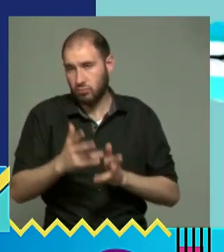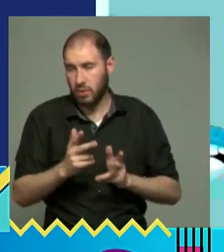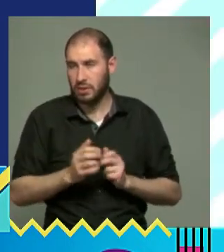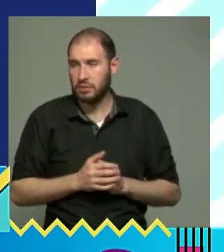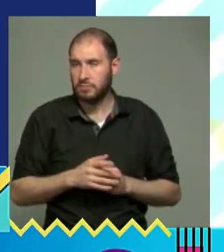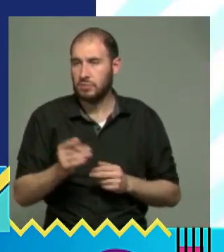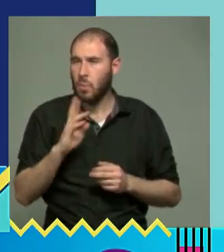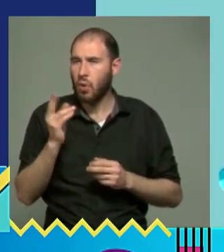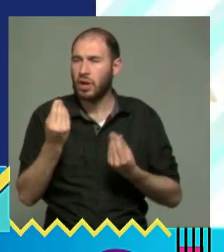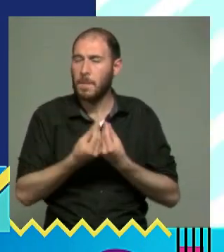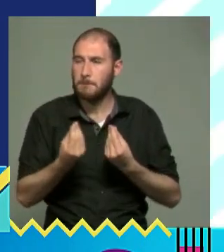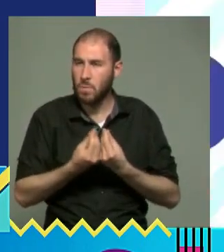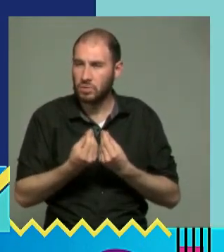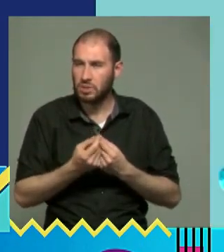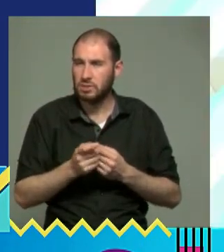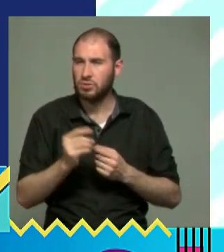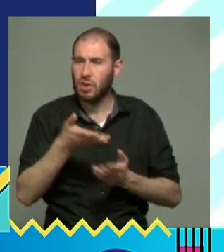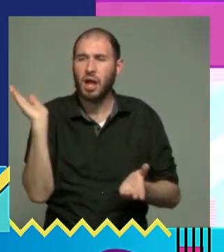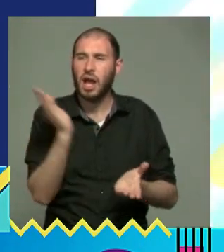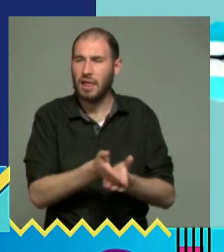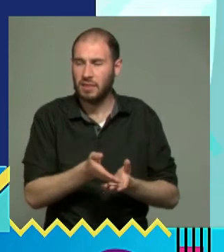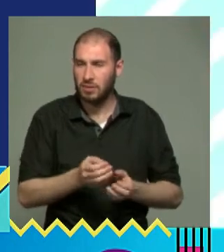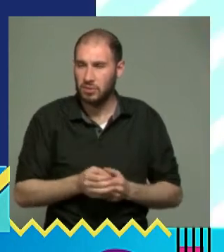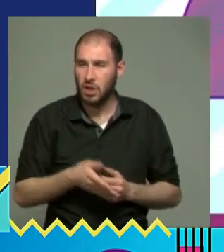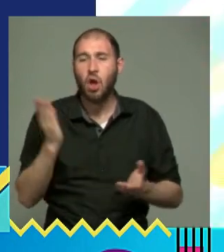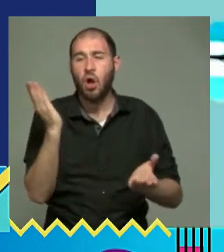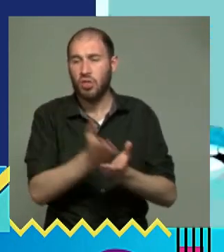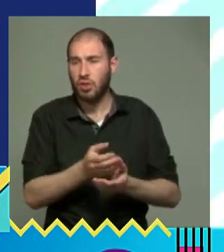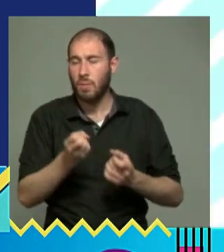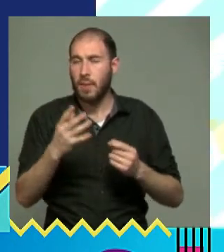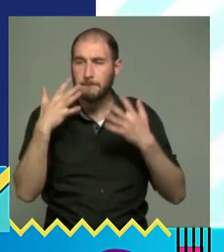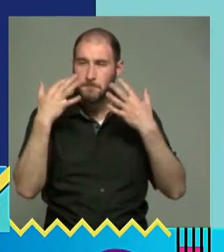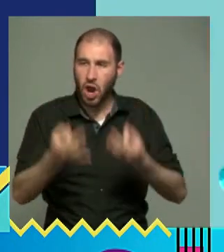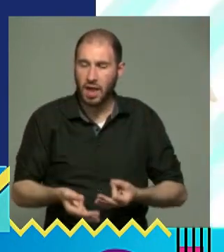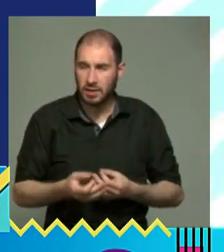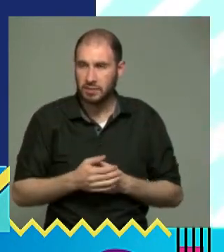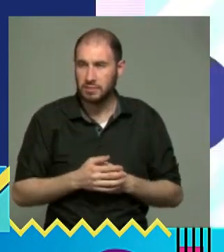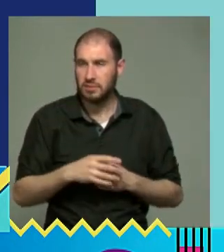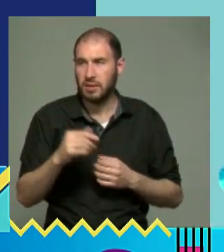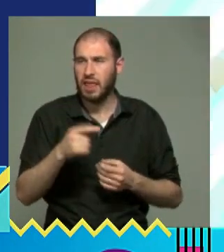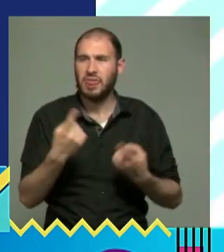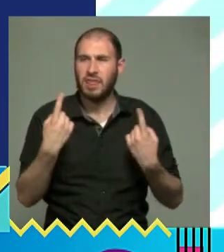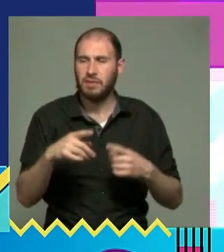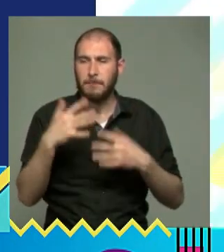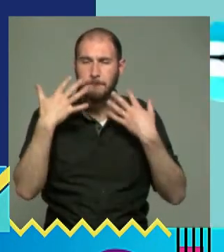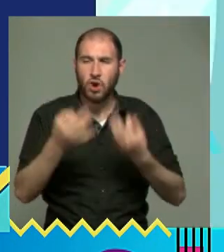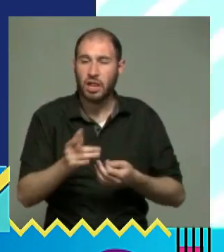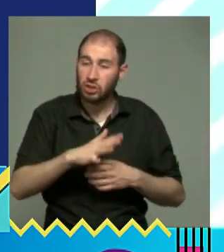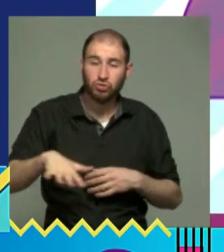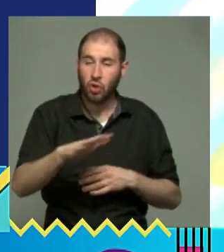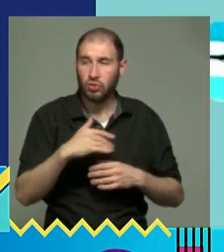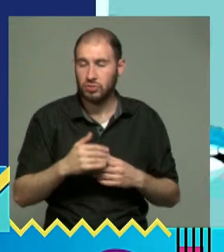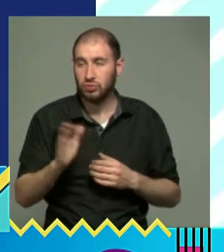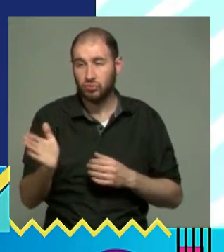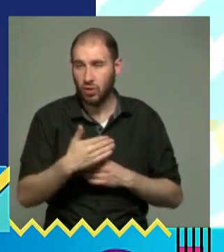las cientos de mujeres que son condenadas por una moral que no necesariamente es la moral de todos